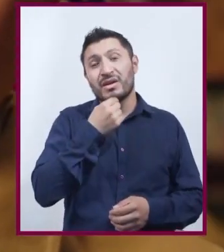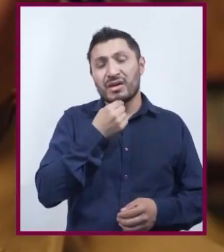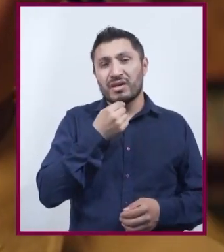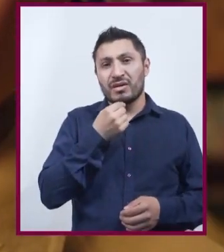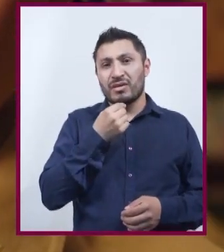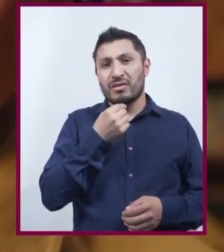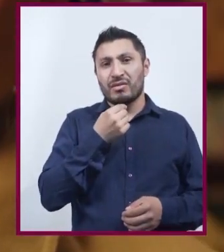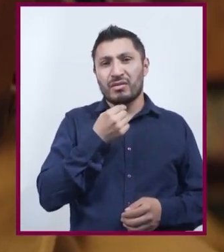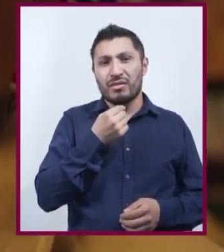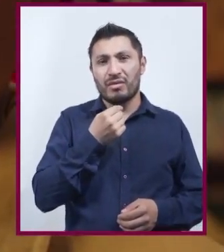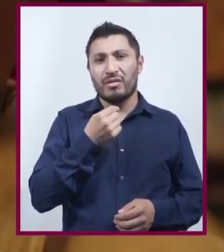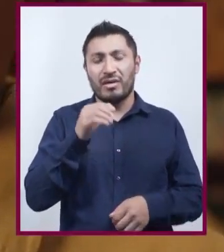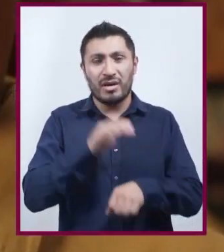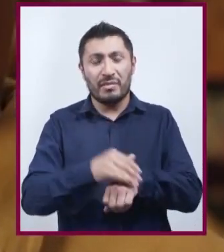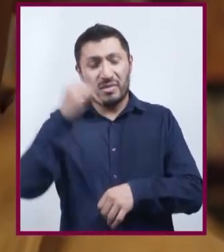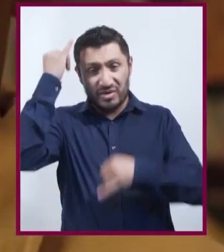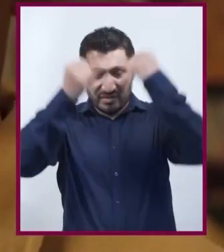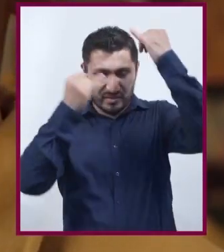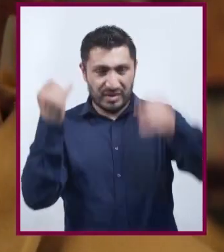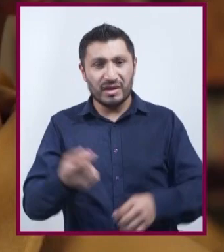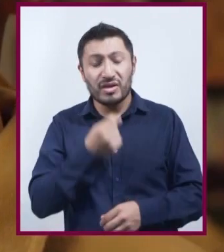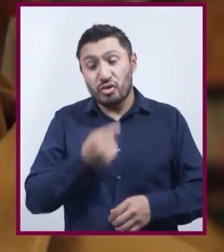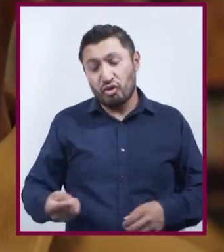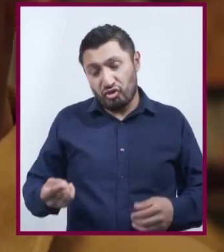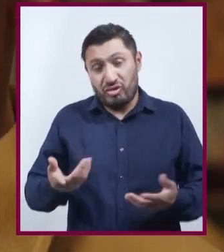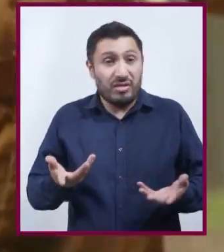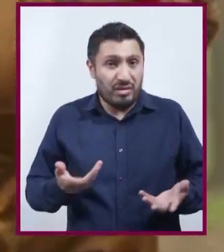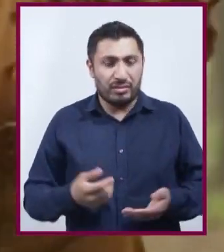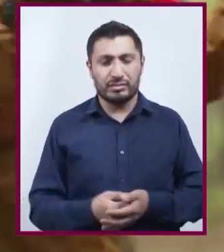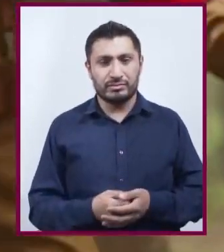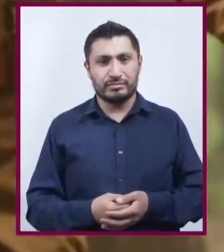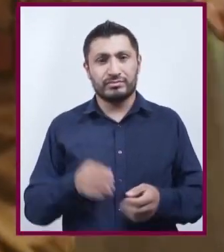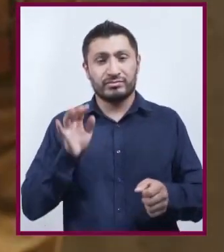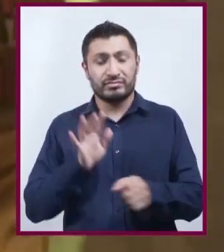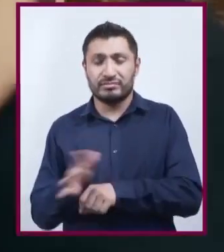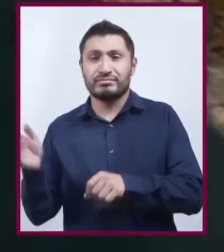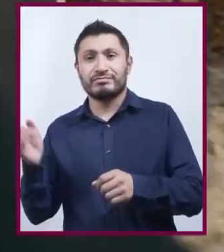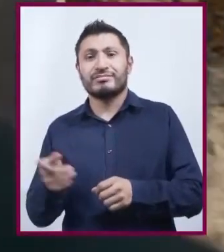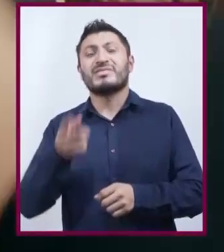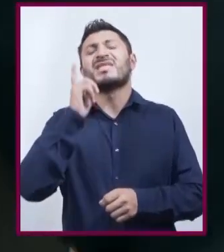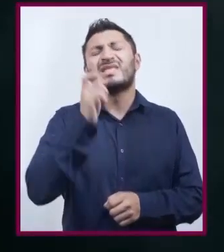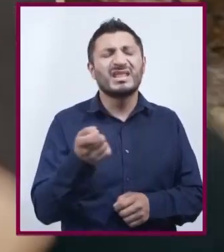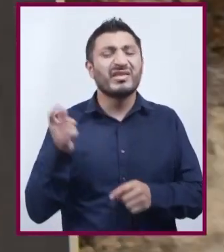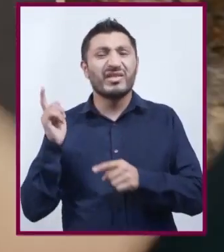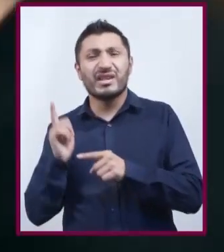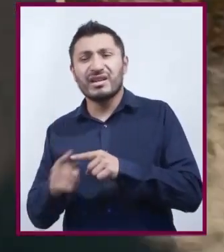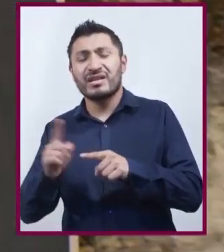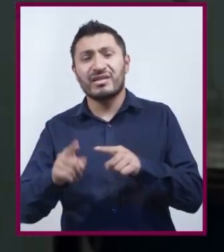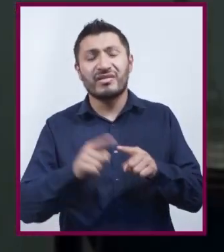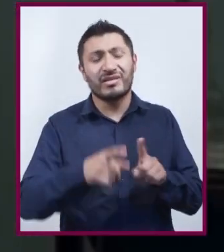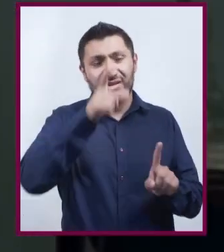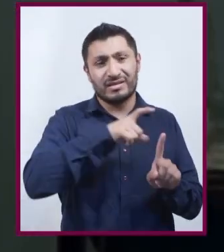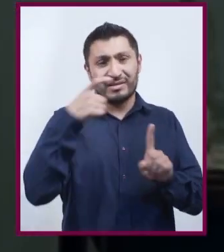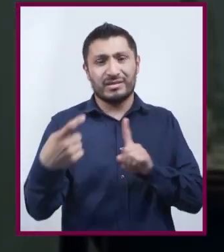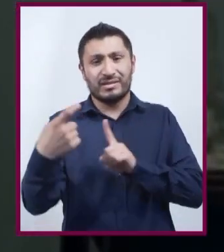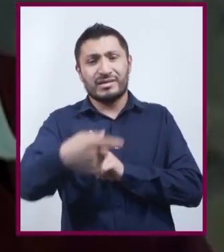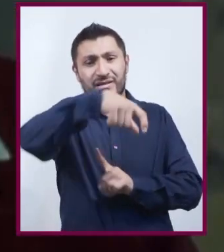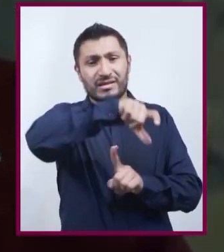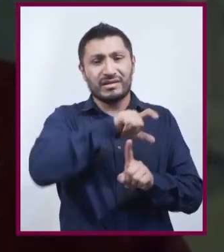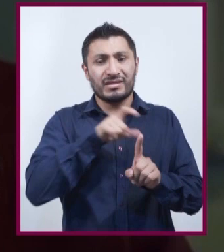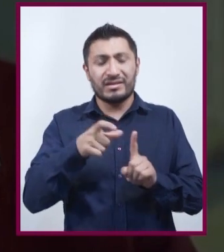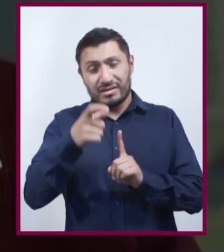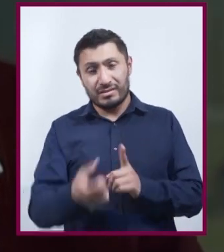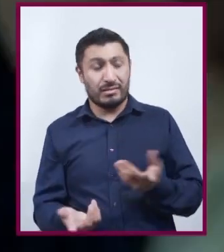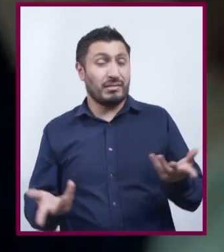es el amigo imaginario de un niño pequeño obsesionado con las ideas del Reich. ¿Qué nos dicen estas diferentes aproximaciones